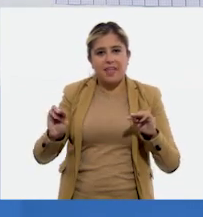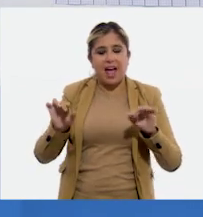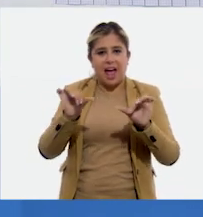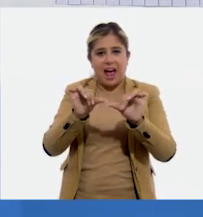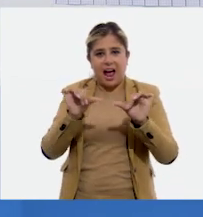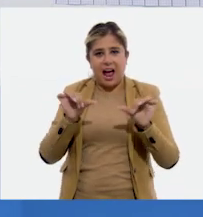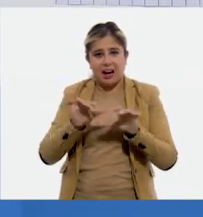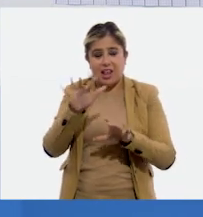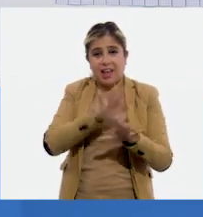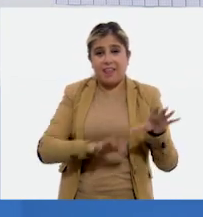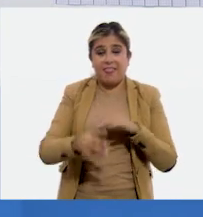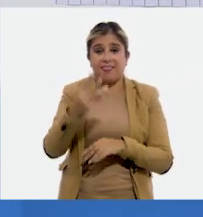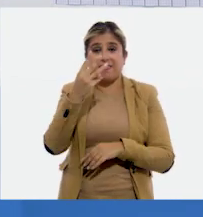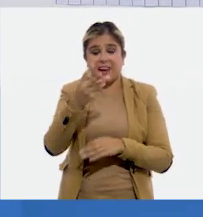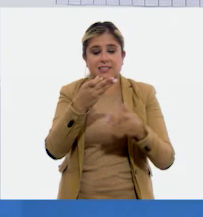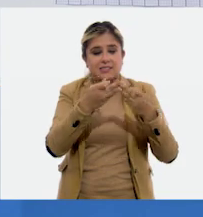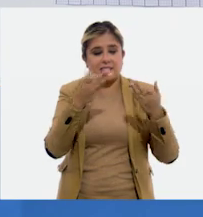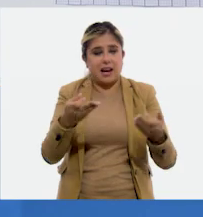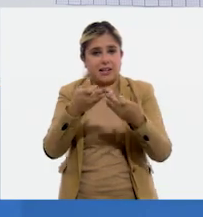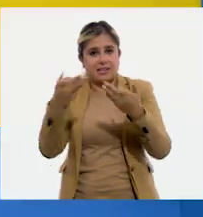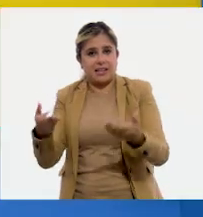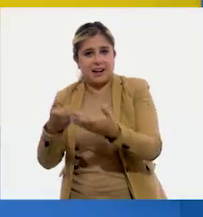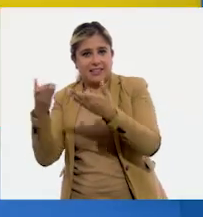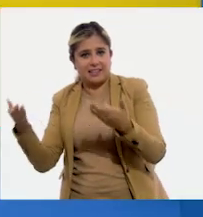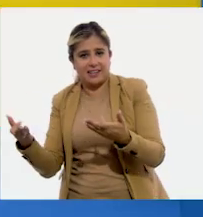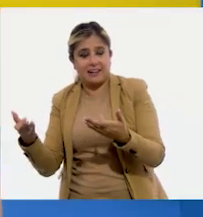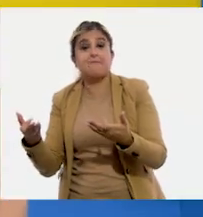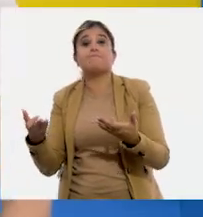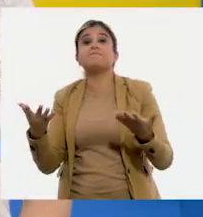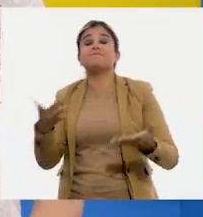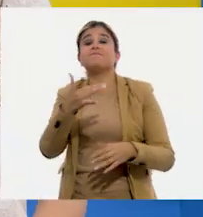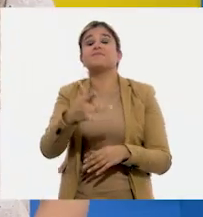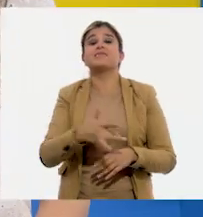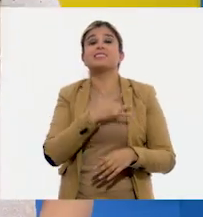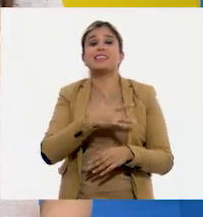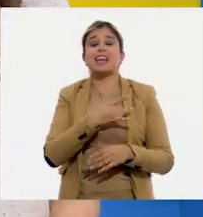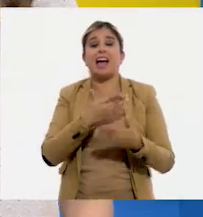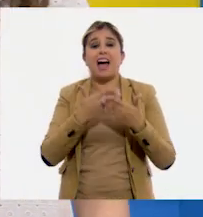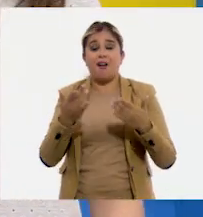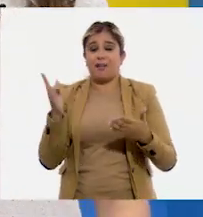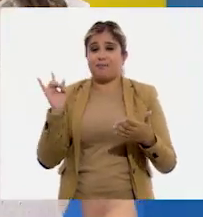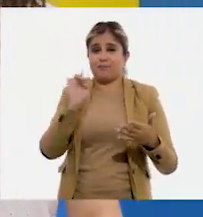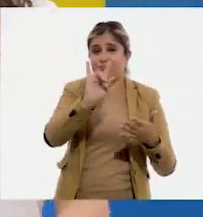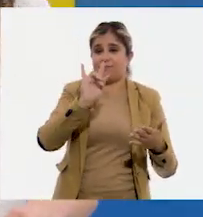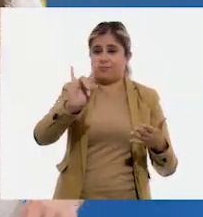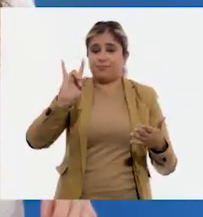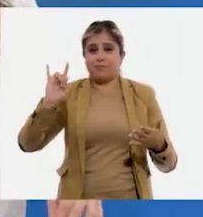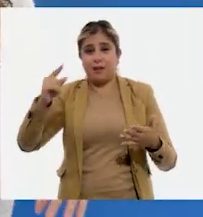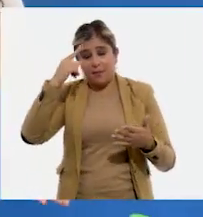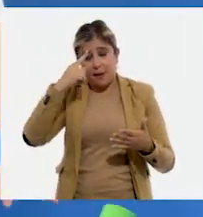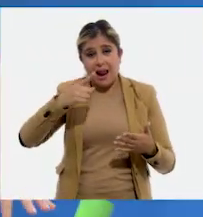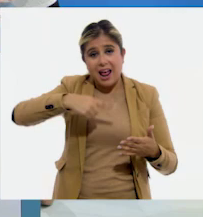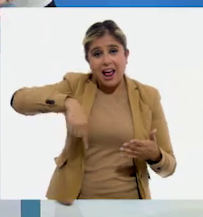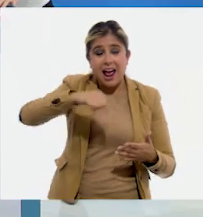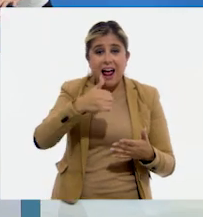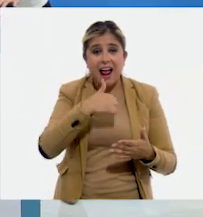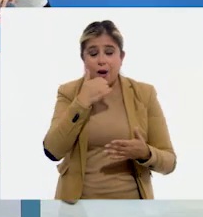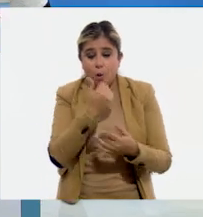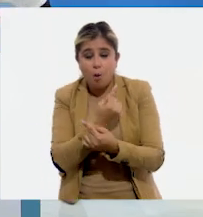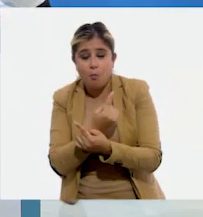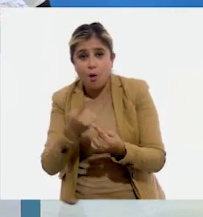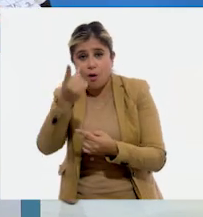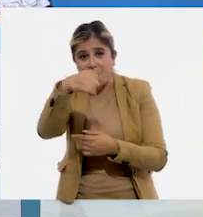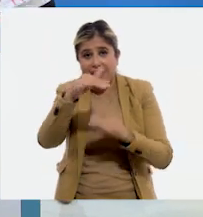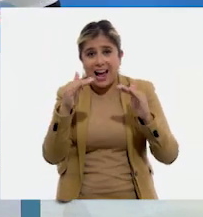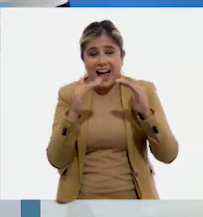de los tres terrenos. ¿Qué les parece si los pegamos, Jenny, para que nuestros alumnos que están en